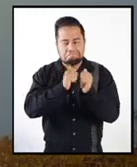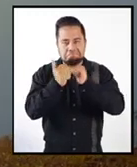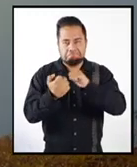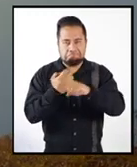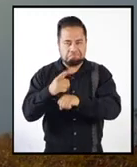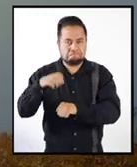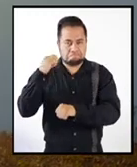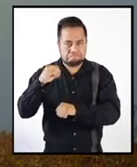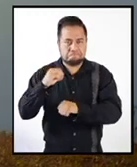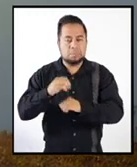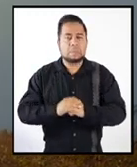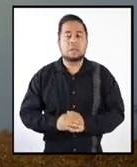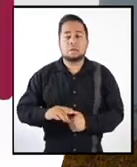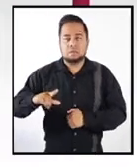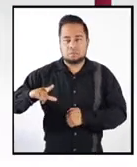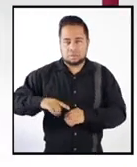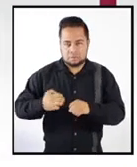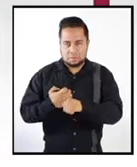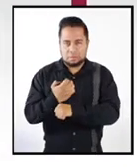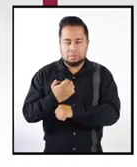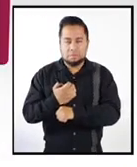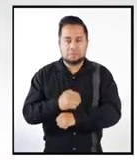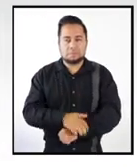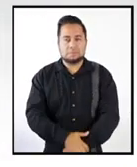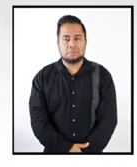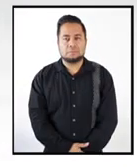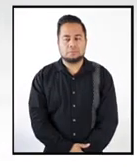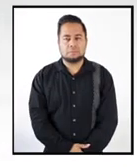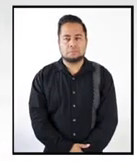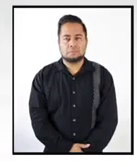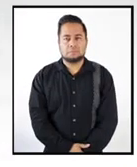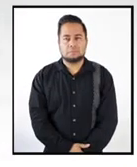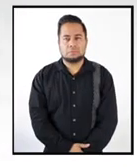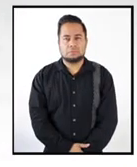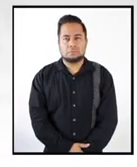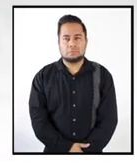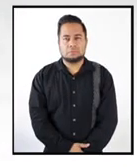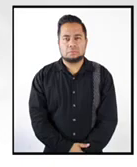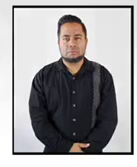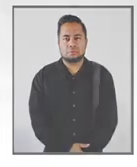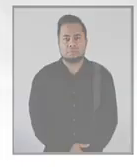un trabajo que transforma Oaxaca gobierno del estado